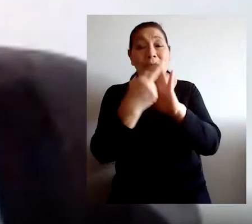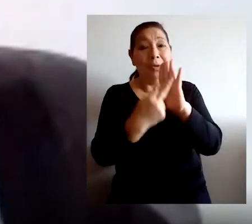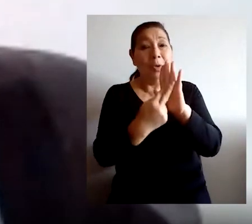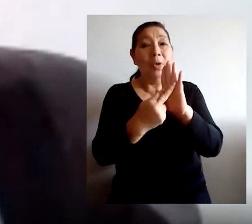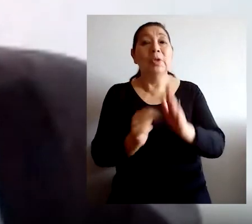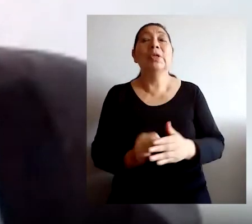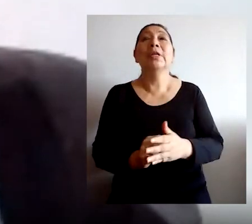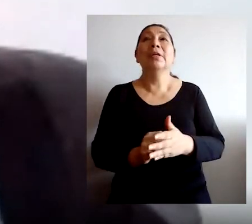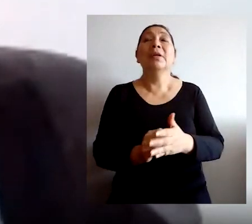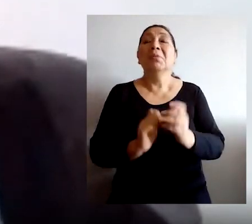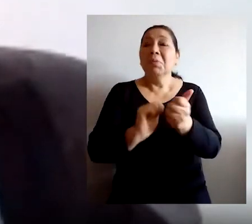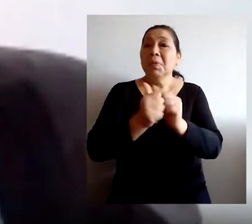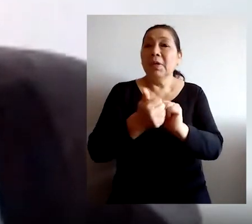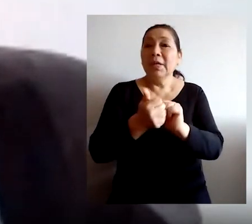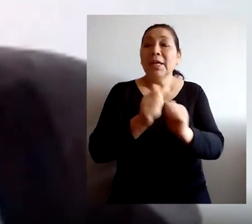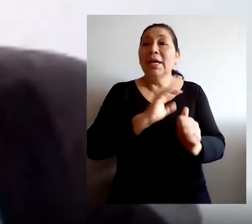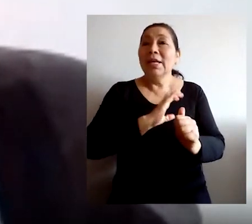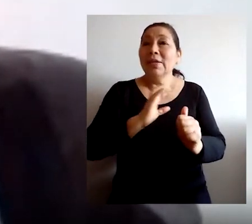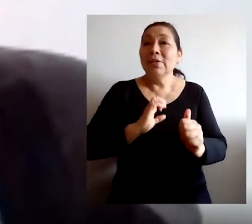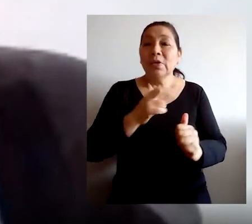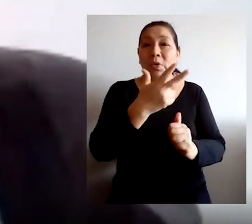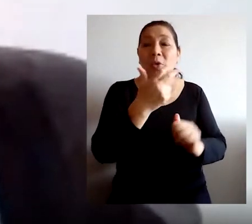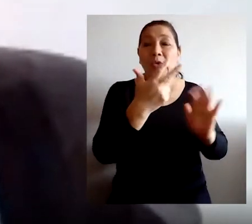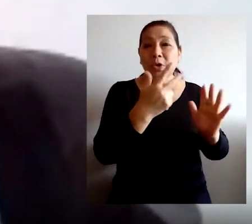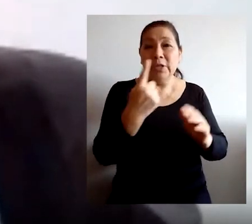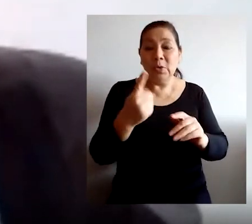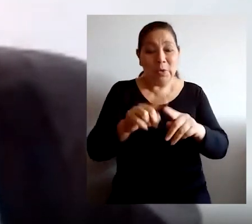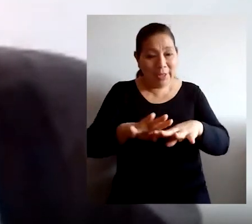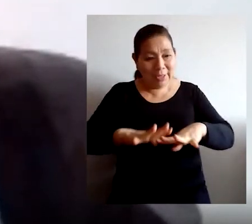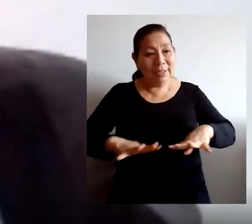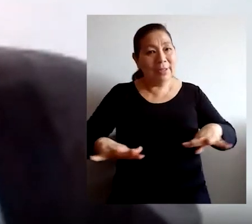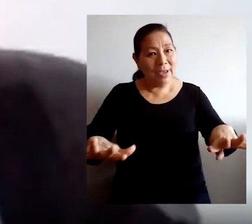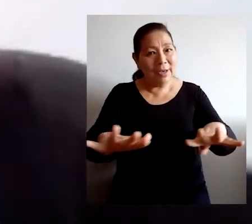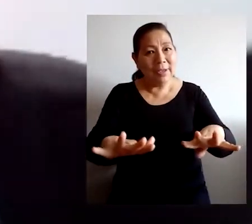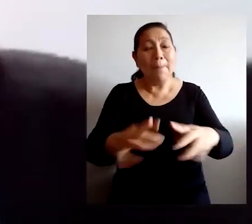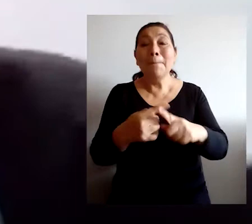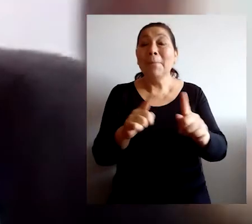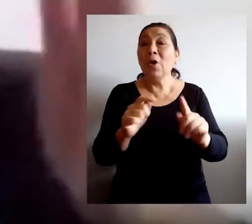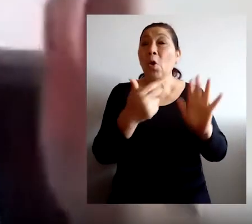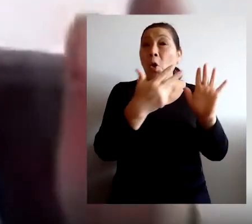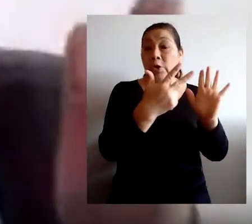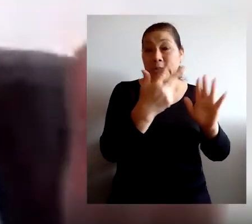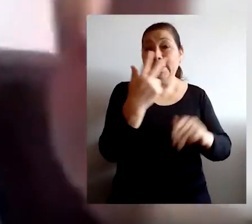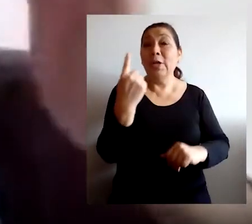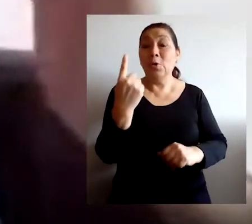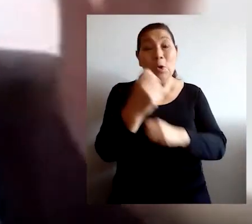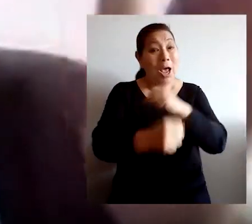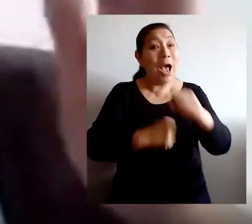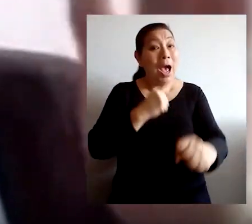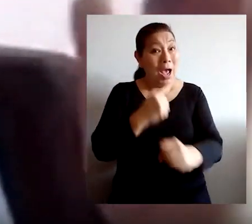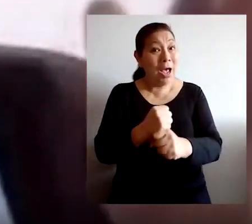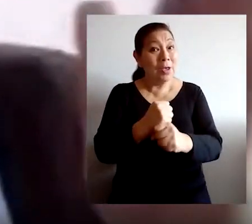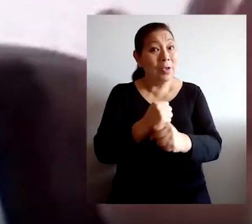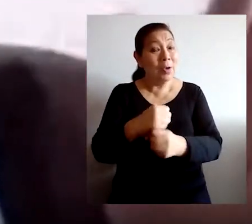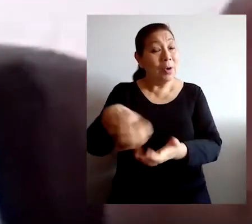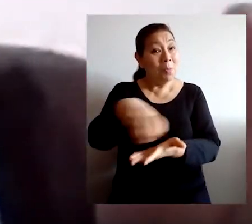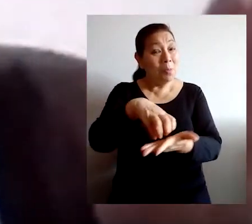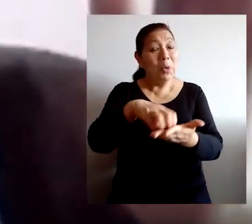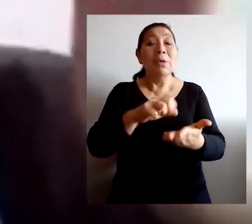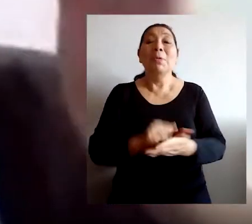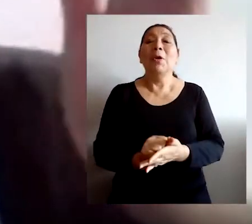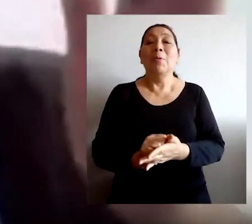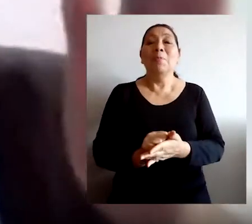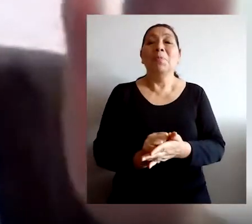resolución suprema que revierte a dominio del Estado las 381 hectáreas. En el año 81, estando en el fuero